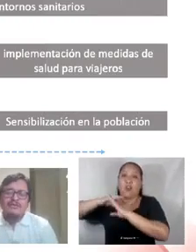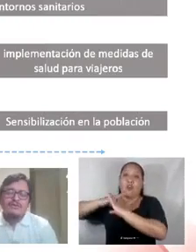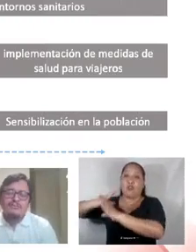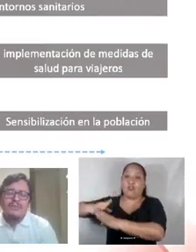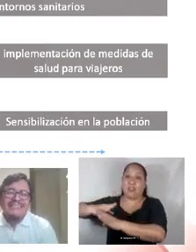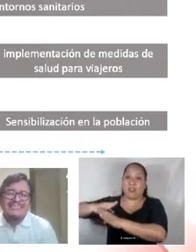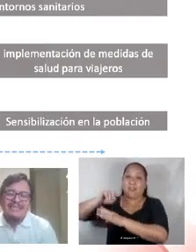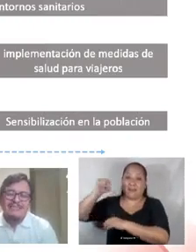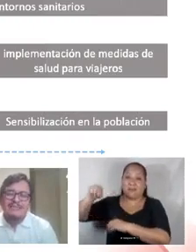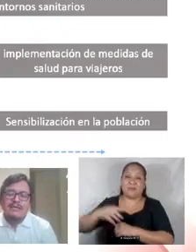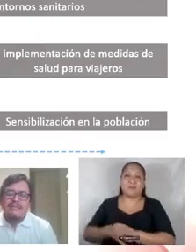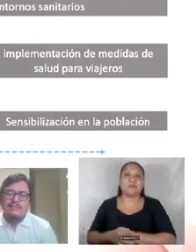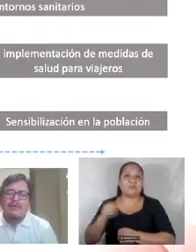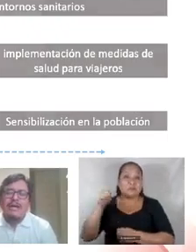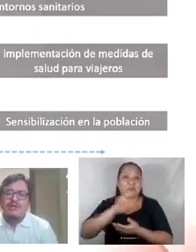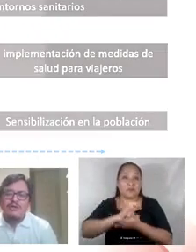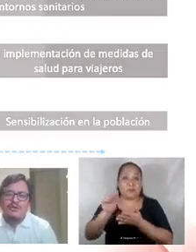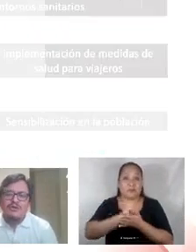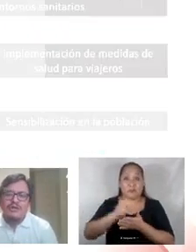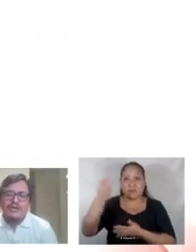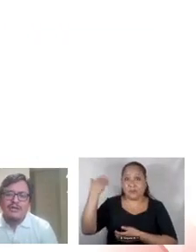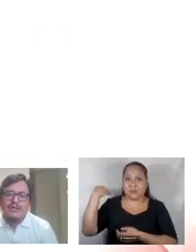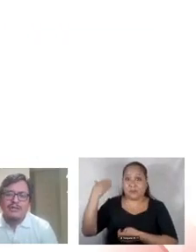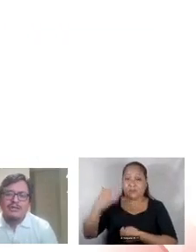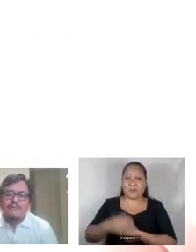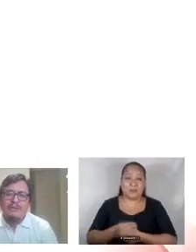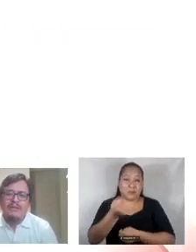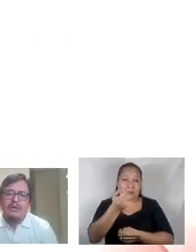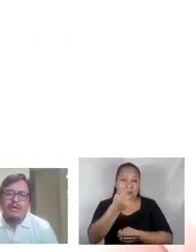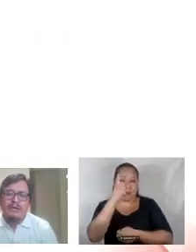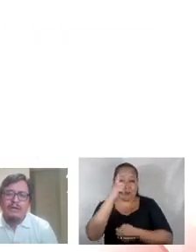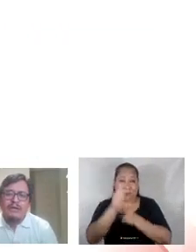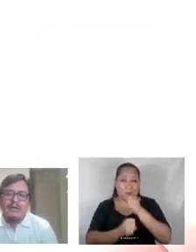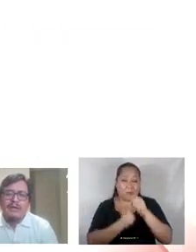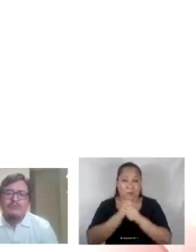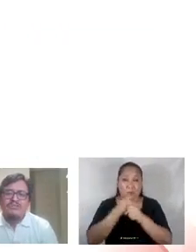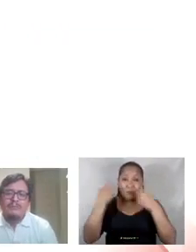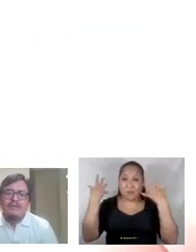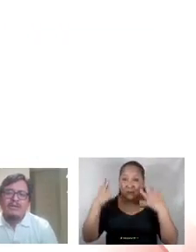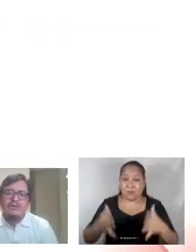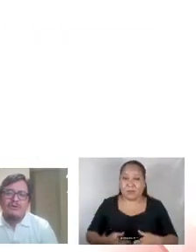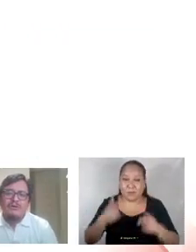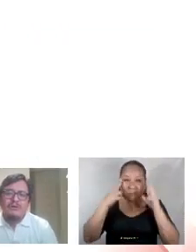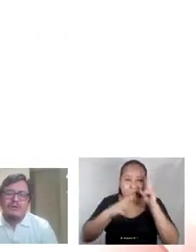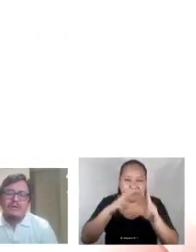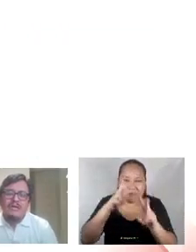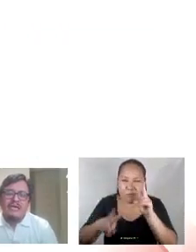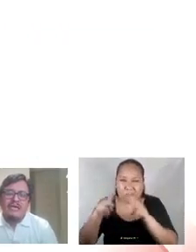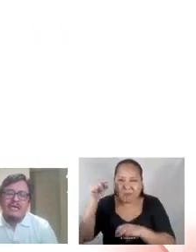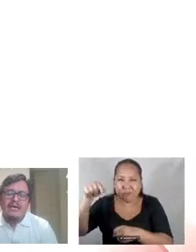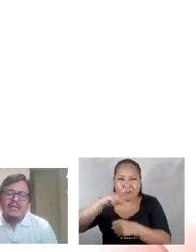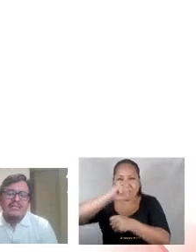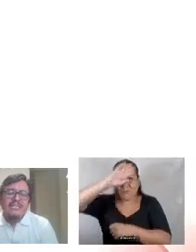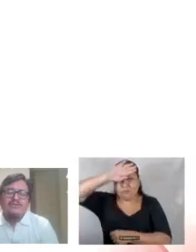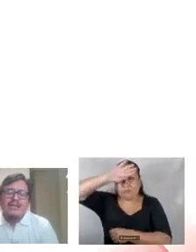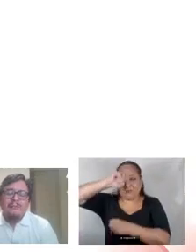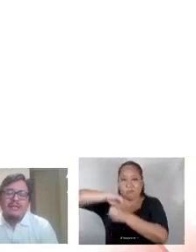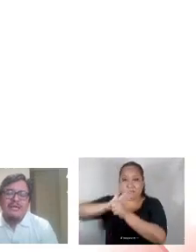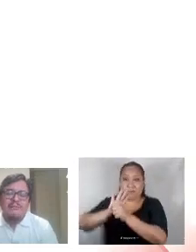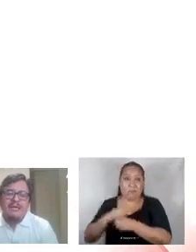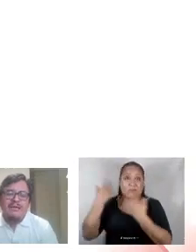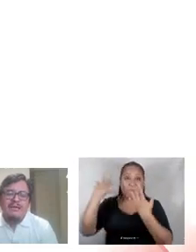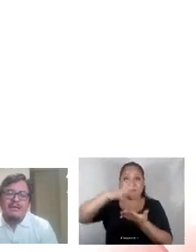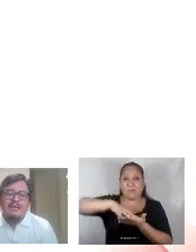Siguiente. En estos meses, casi un año de vivir hemos aprendido que al inicio